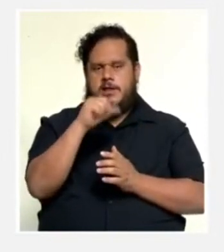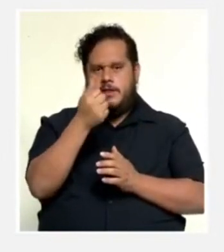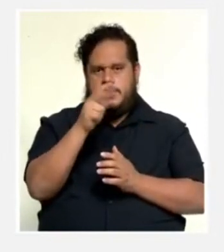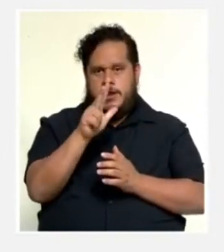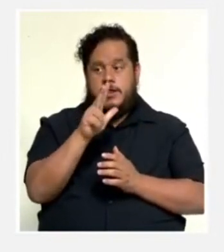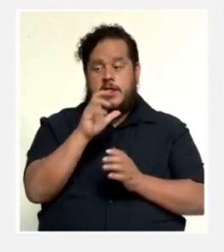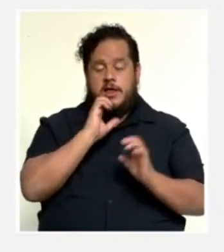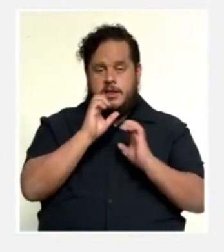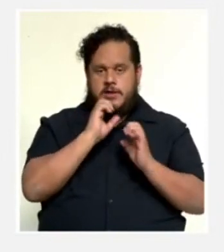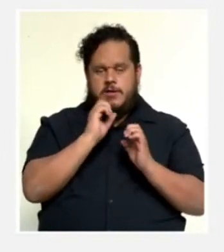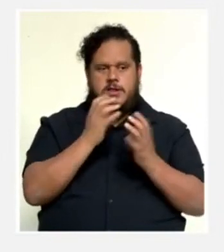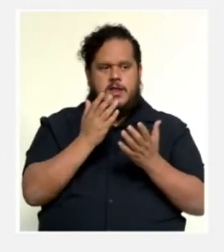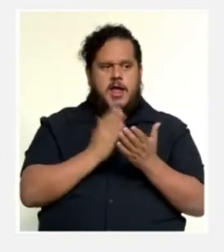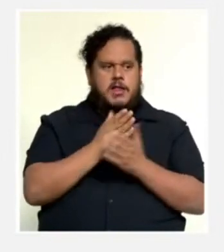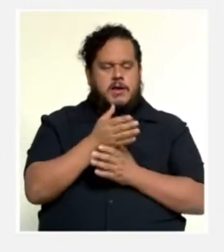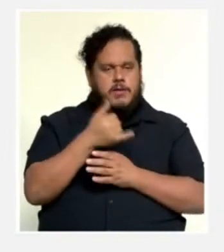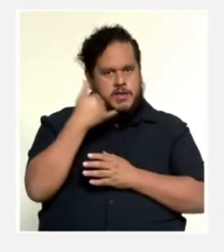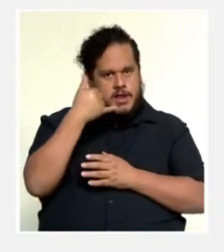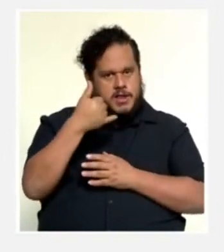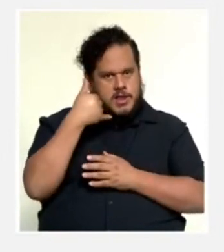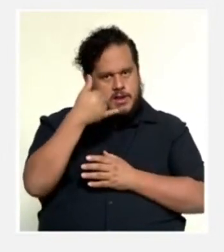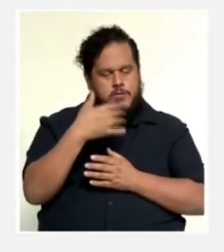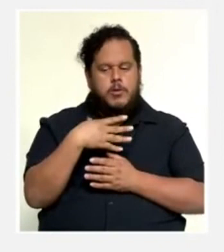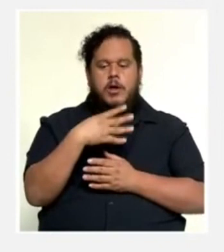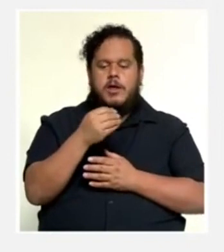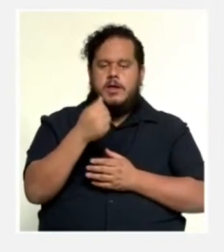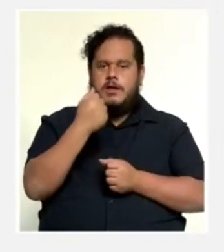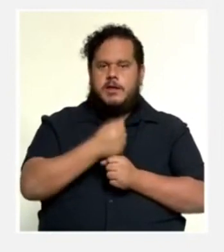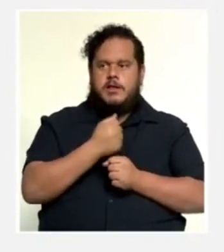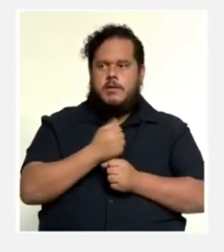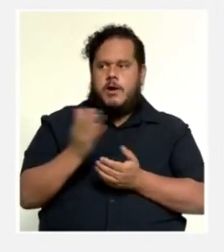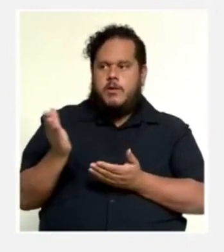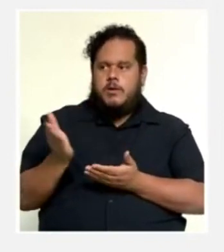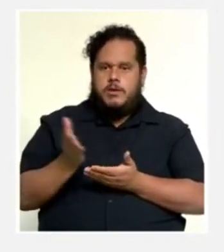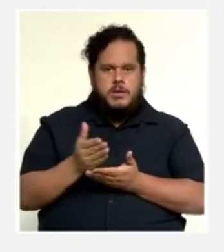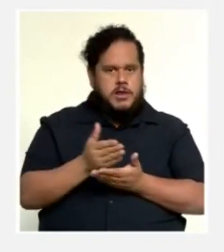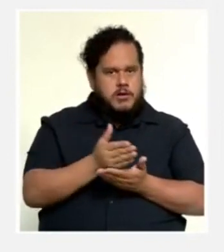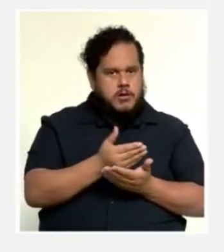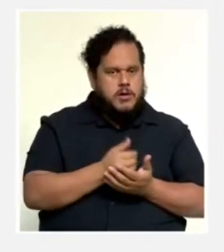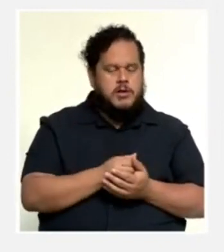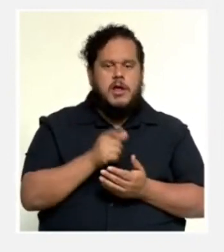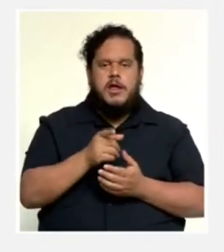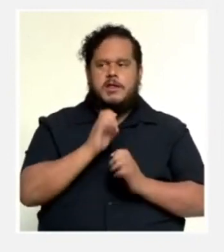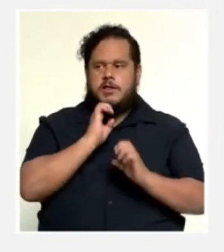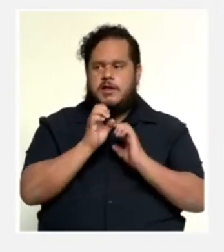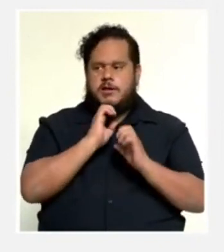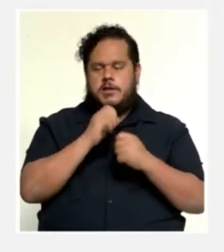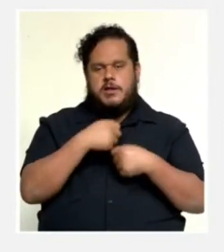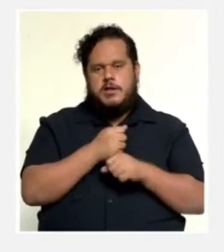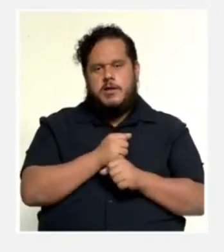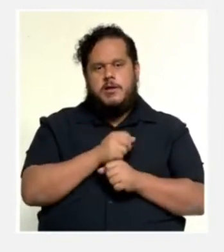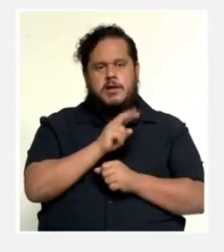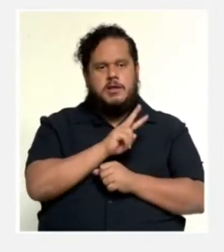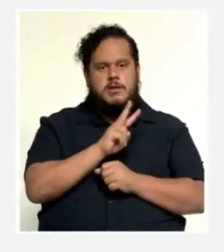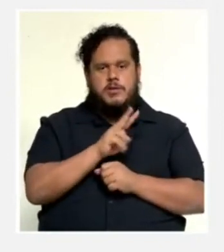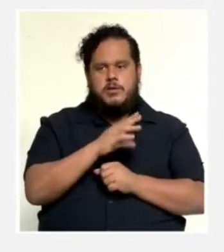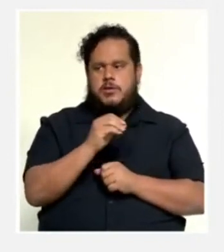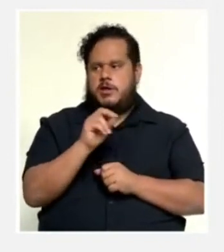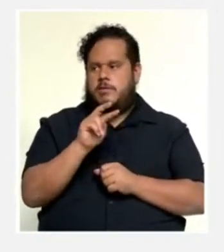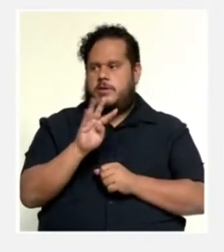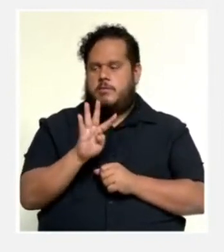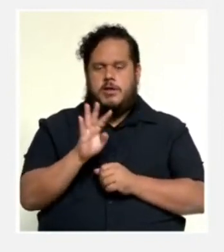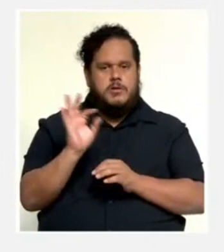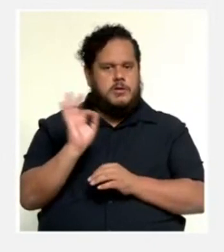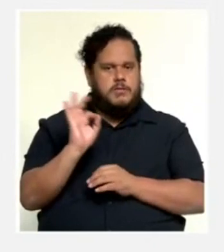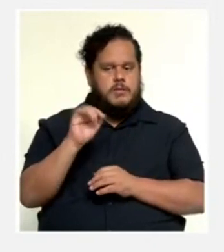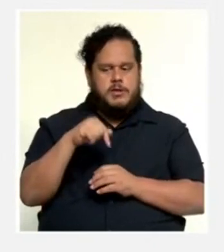¿verdad? Telefónicas, y cuyo trabajo de recolección, o sea, estas entrevistas se realizaron entre el 22 y el 24 de